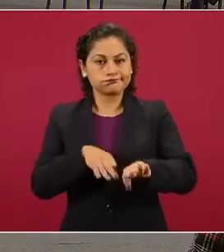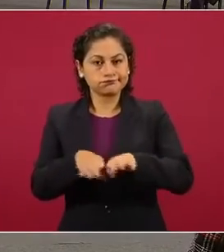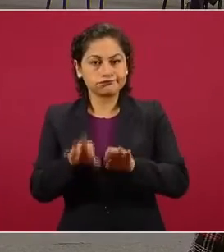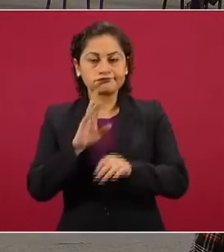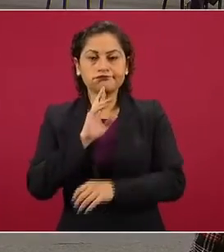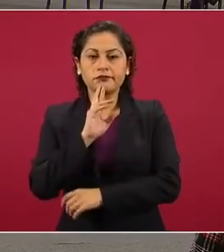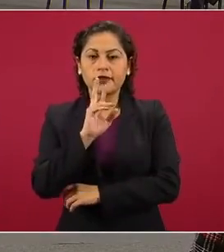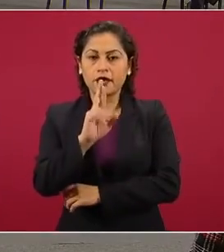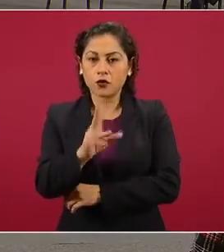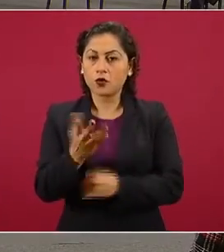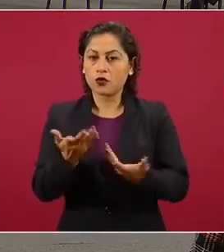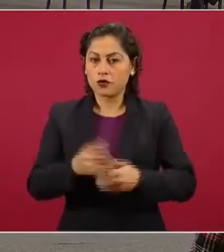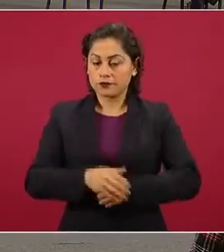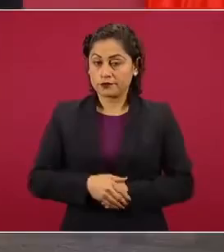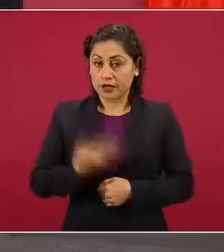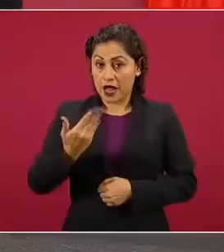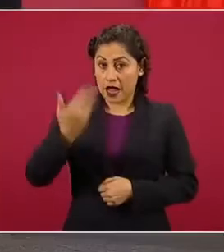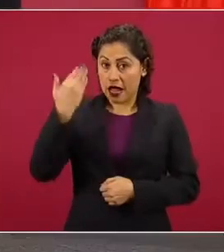primer año de